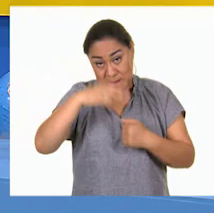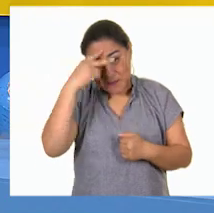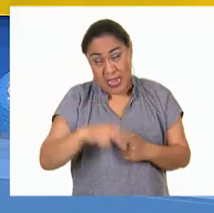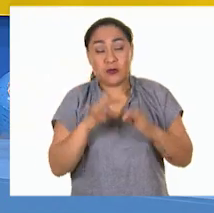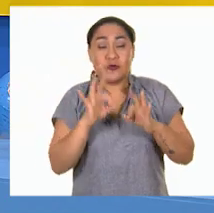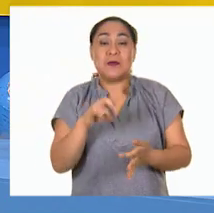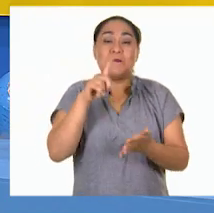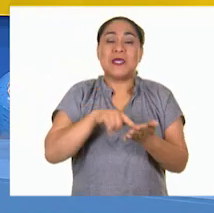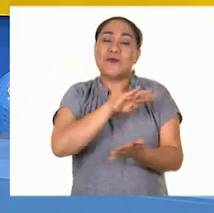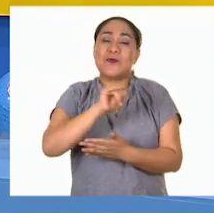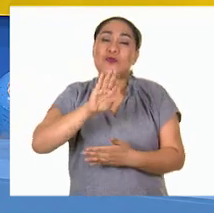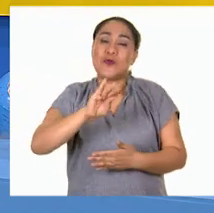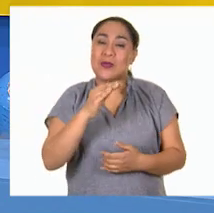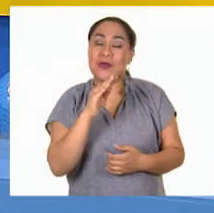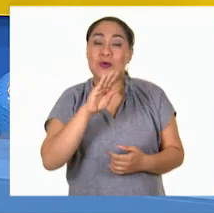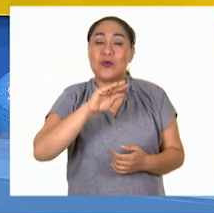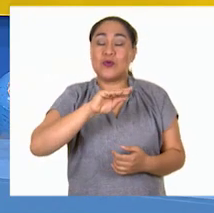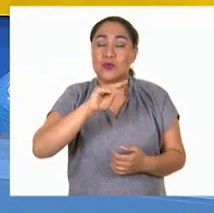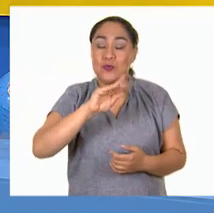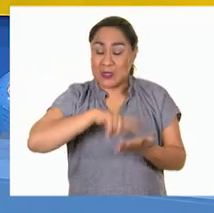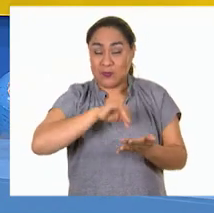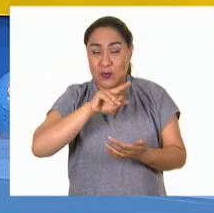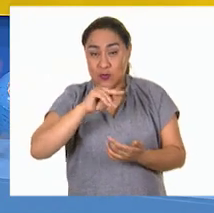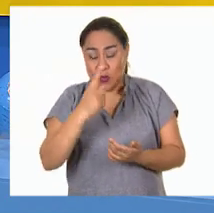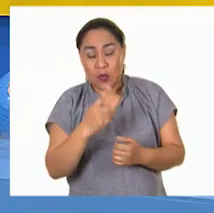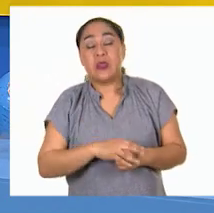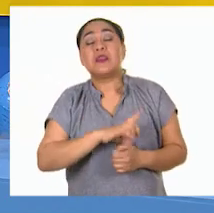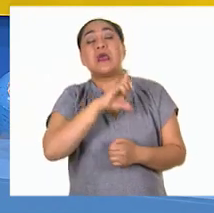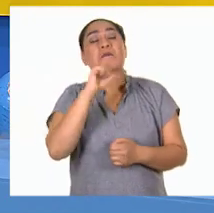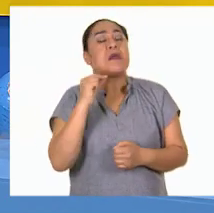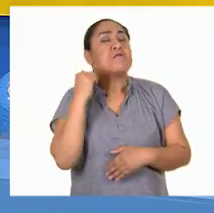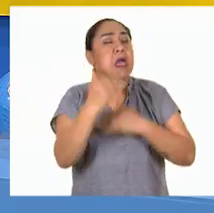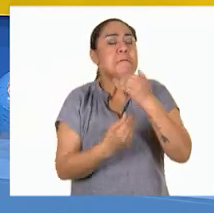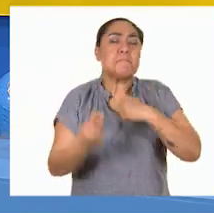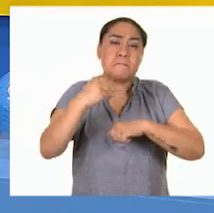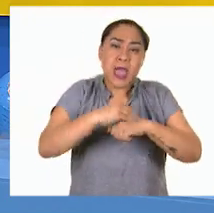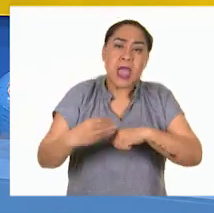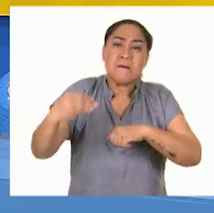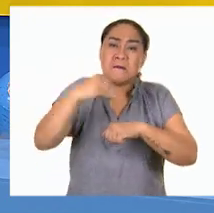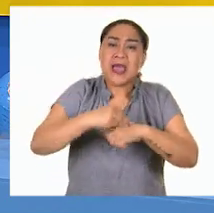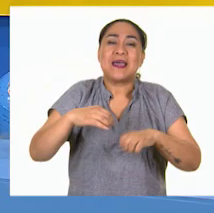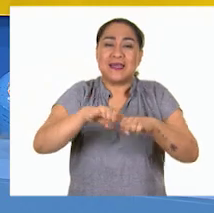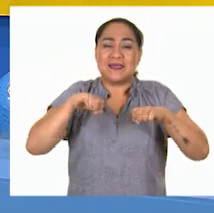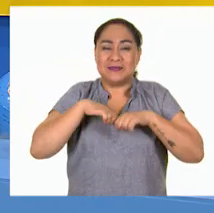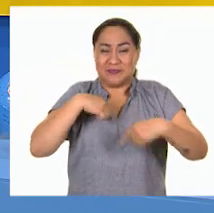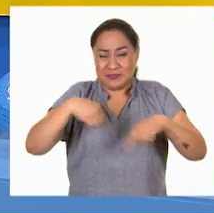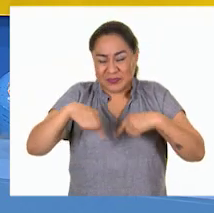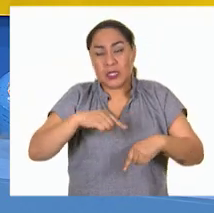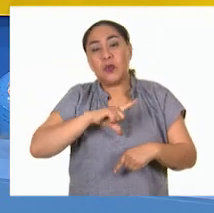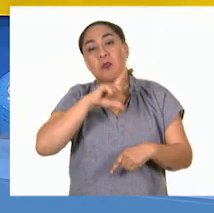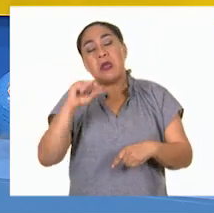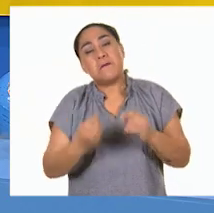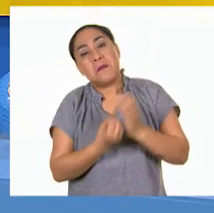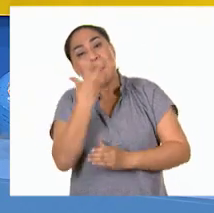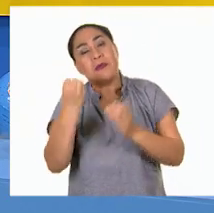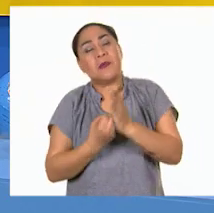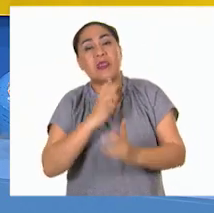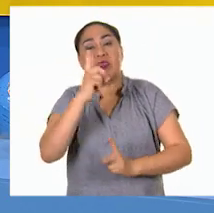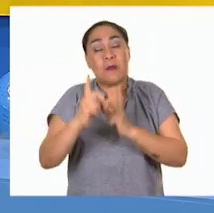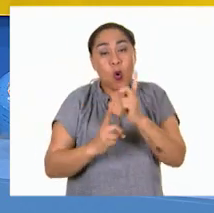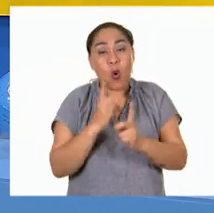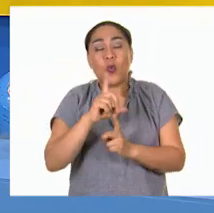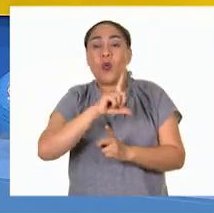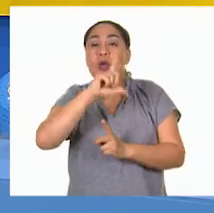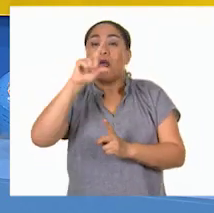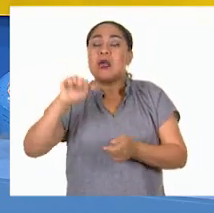en 1892, pero en los años siguientes se formarían más y junto con la llegada de otros deportes comenzó a colocarse